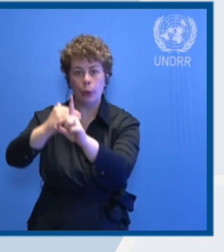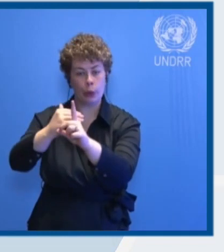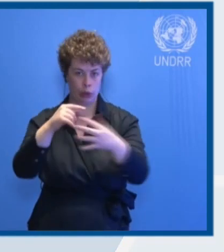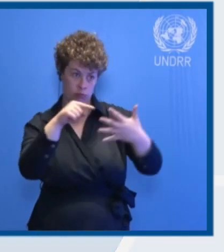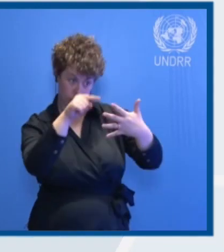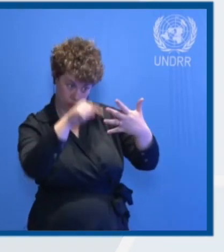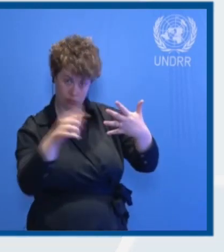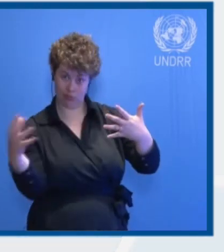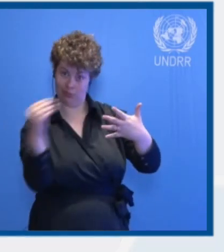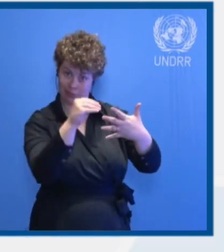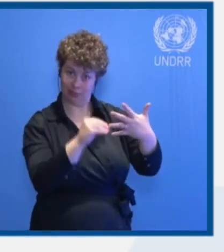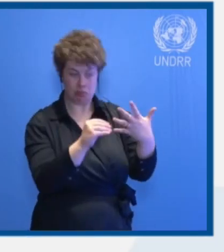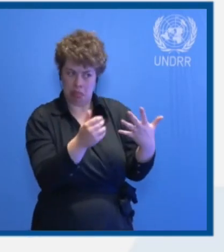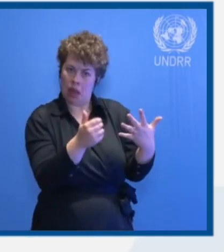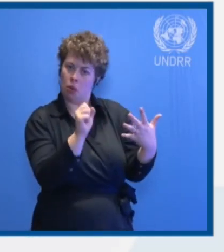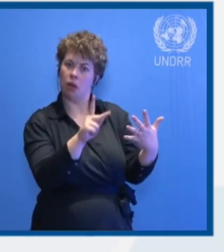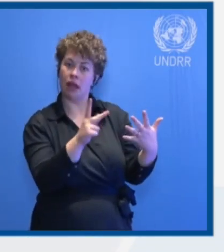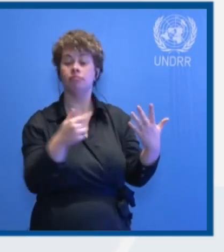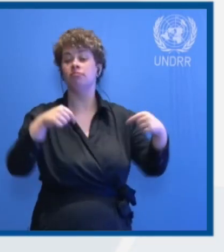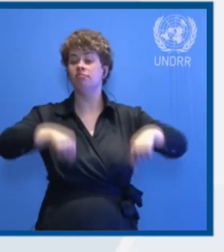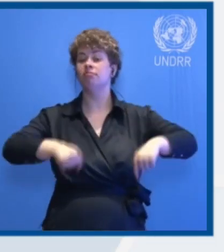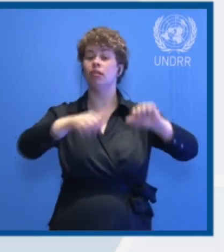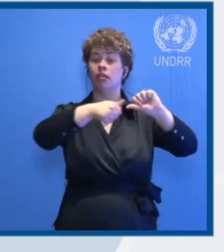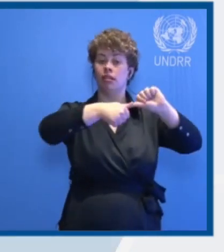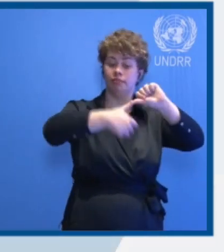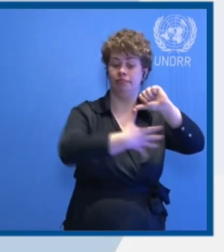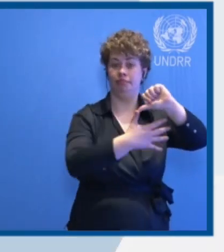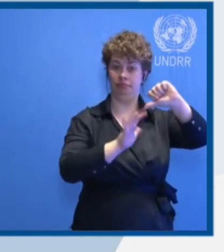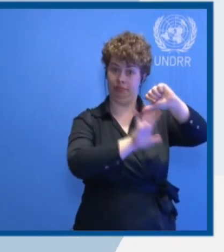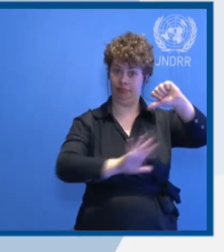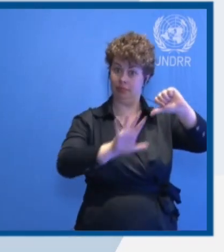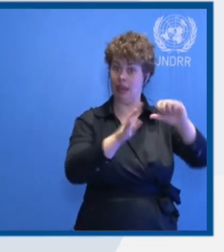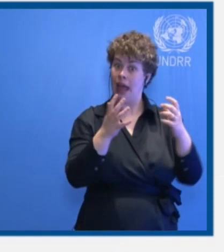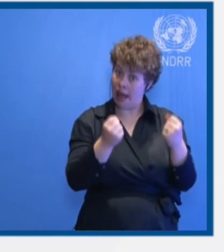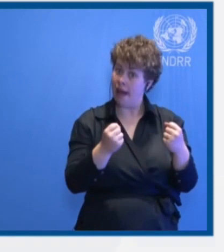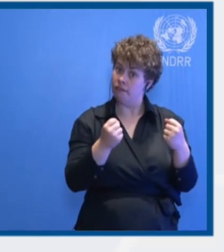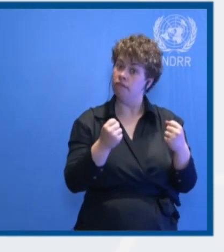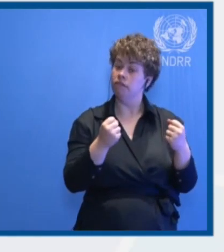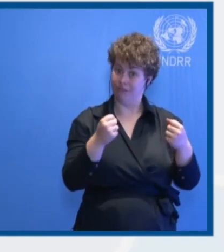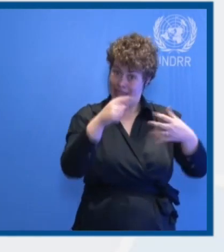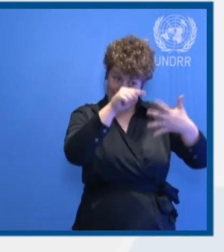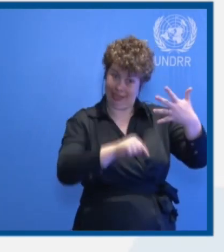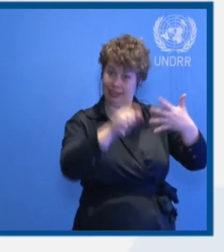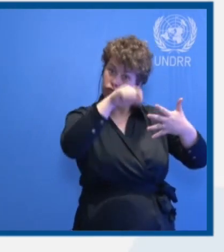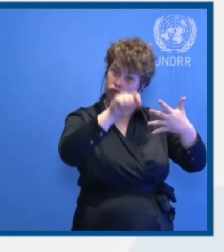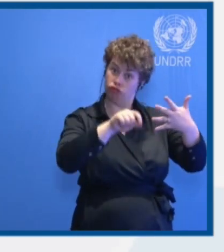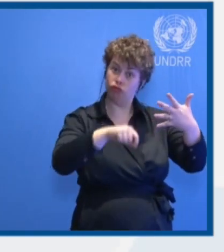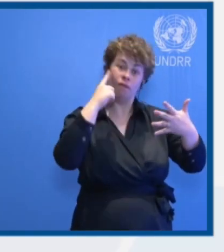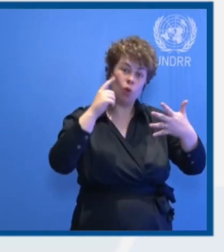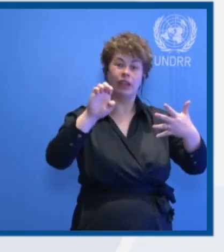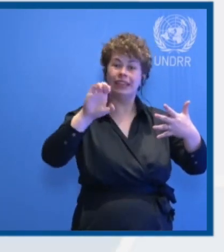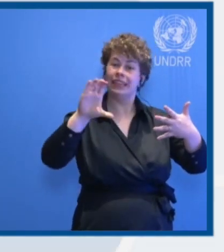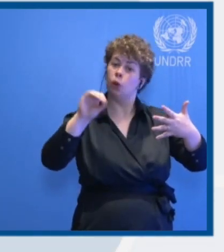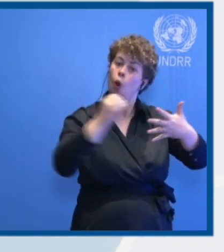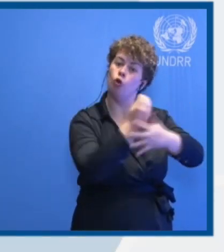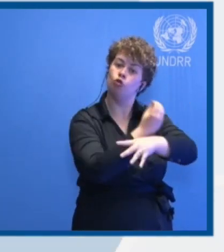esa taxonomía y el cuarto en el mundo, y tal vez es una de las mejores maneras de garantizar que ese tipo de inversiones sean transparentes y